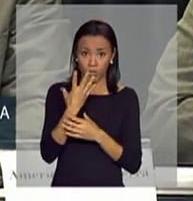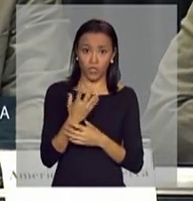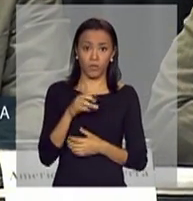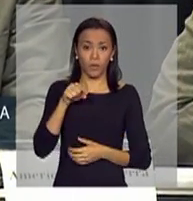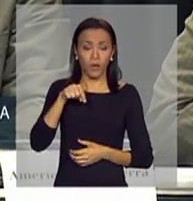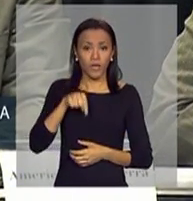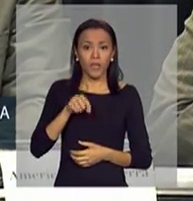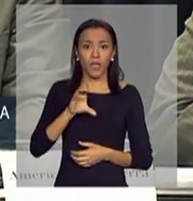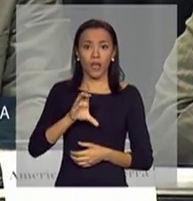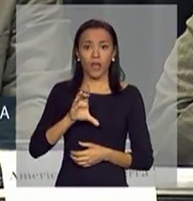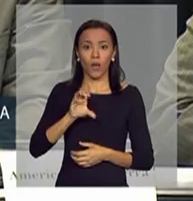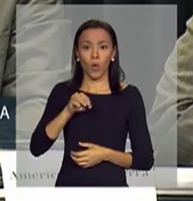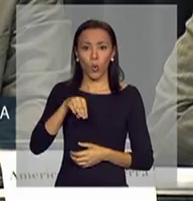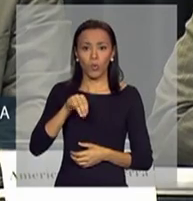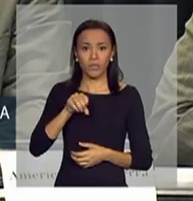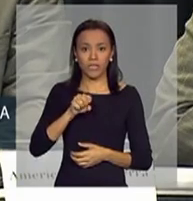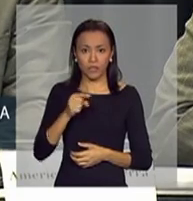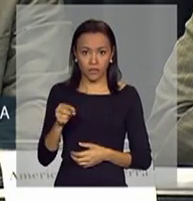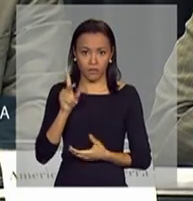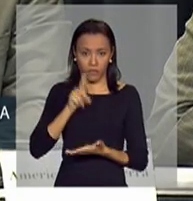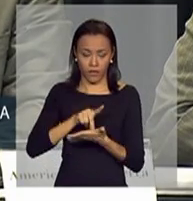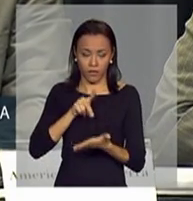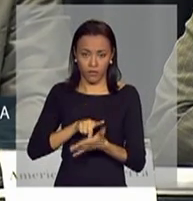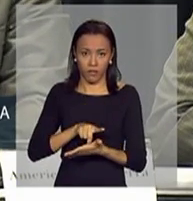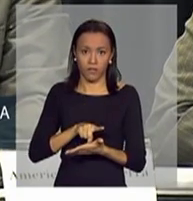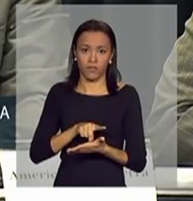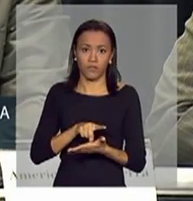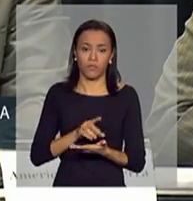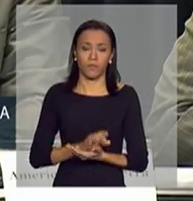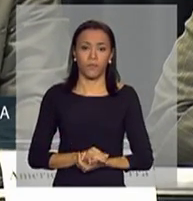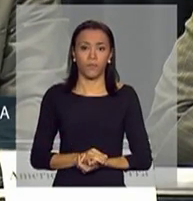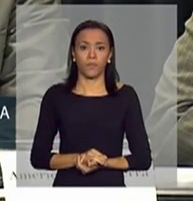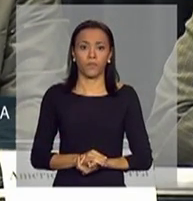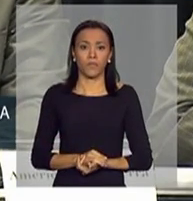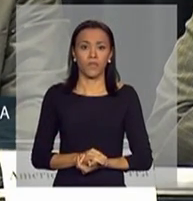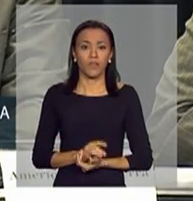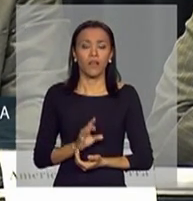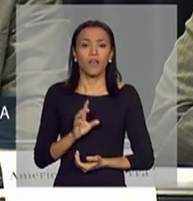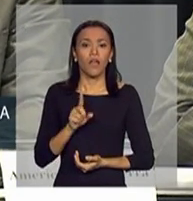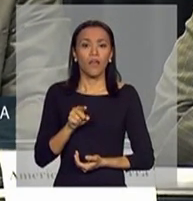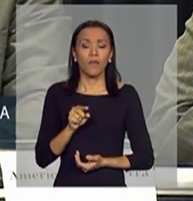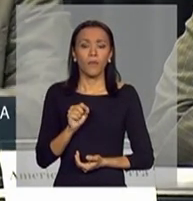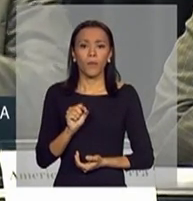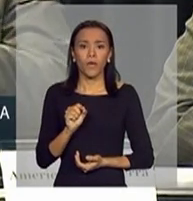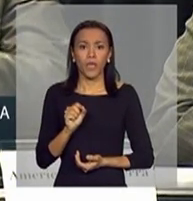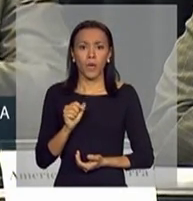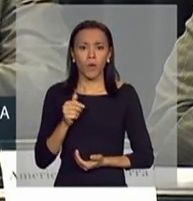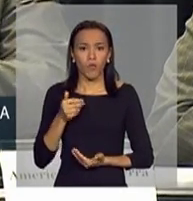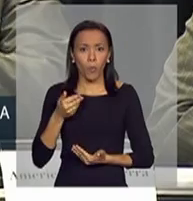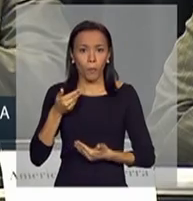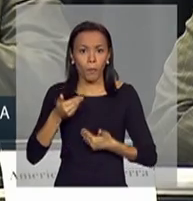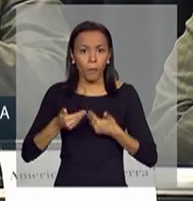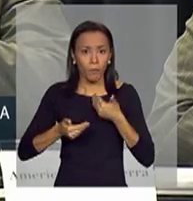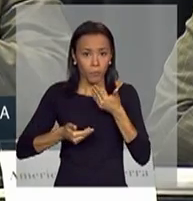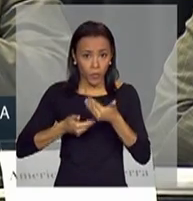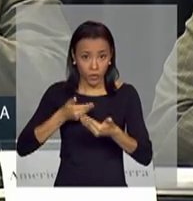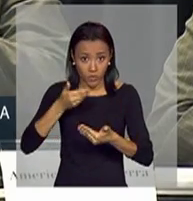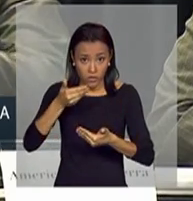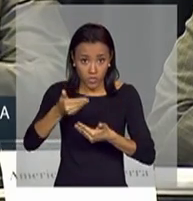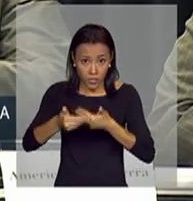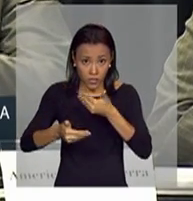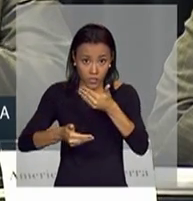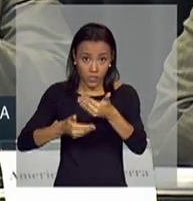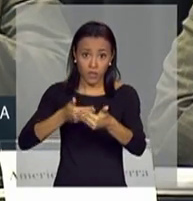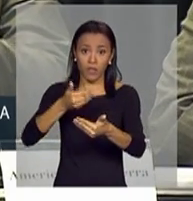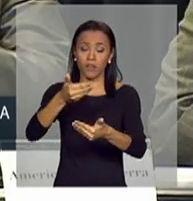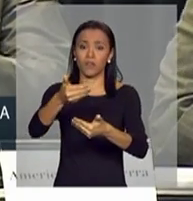Verdad, tuvo problemas. No hubo un proceso, fue instalada y fue